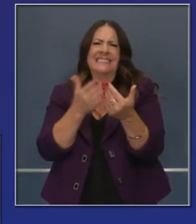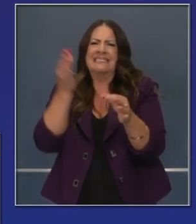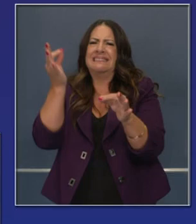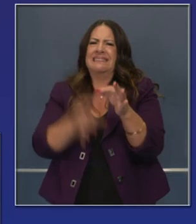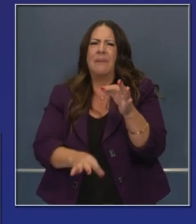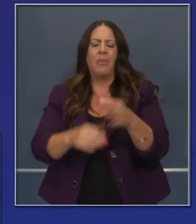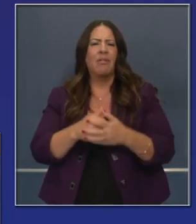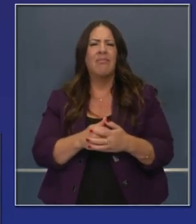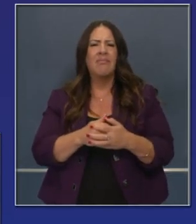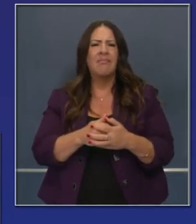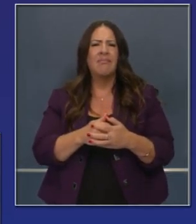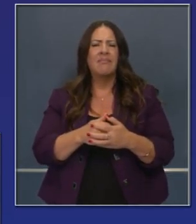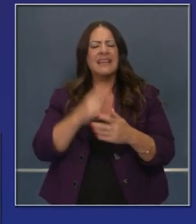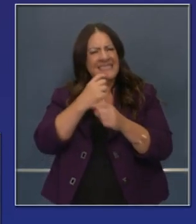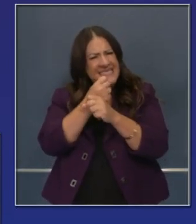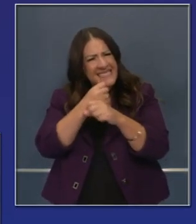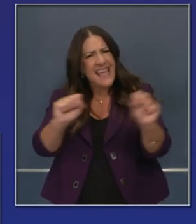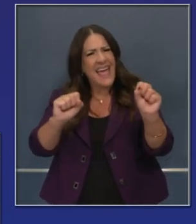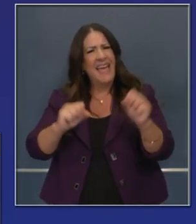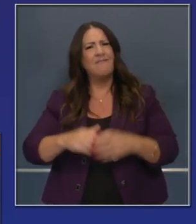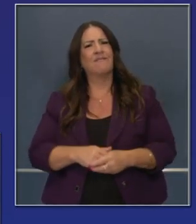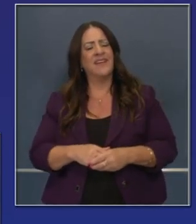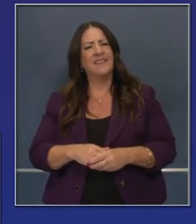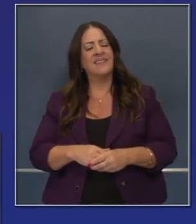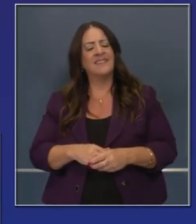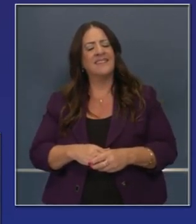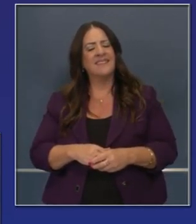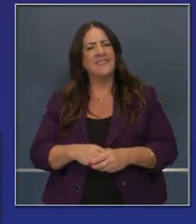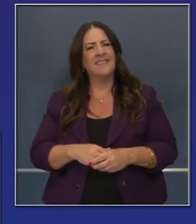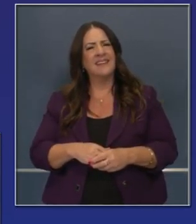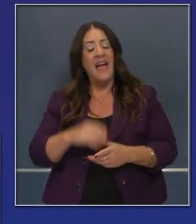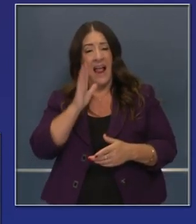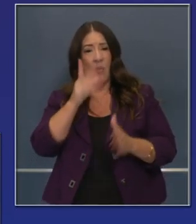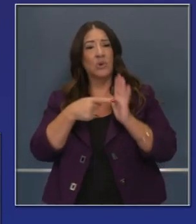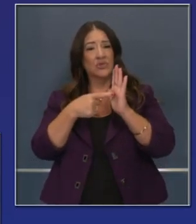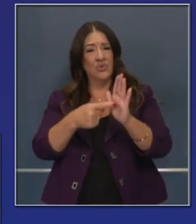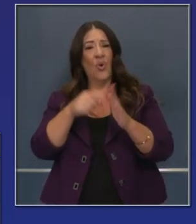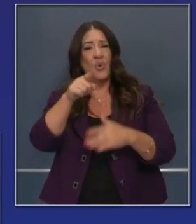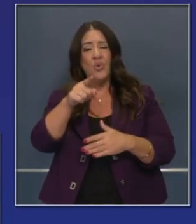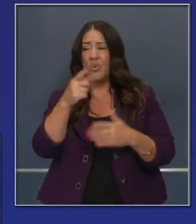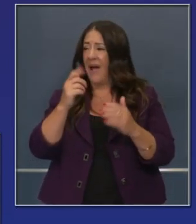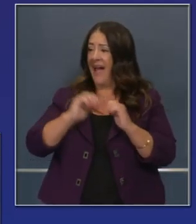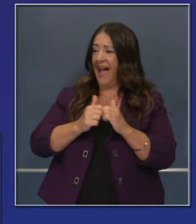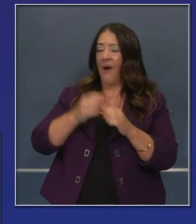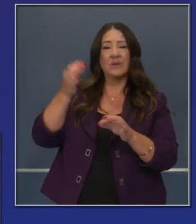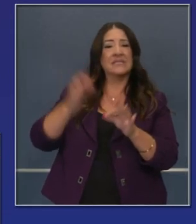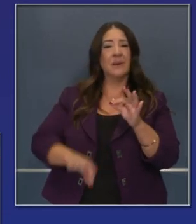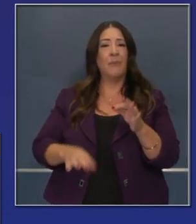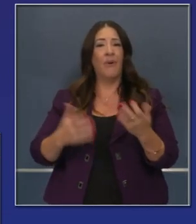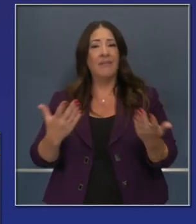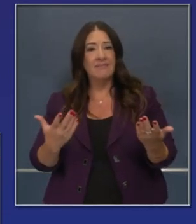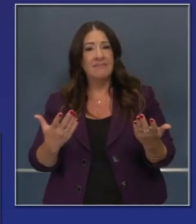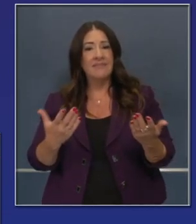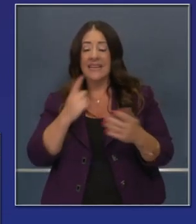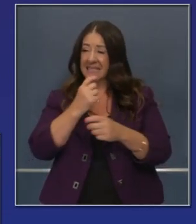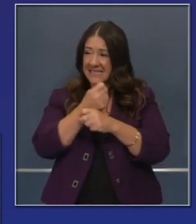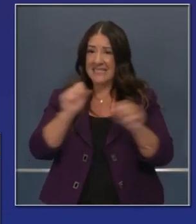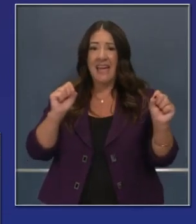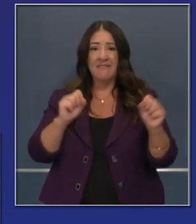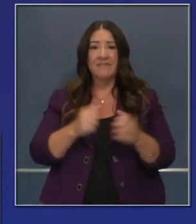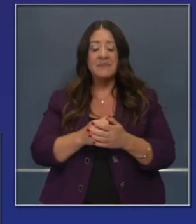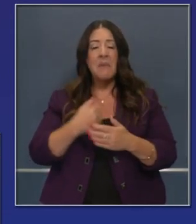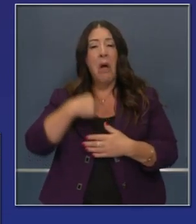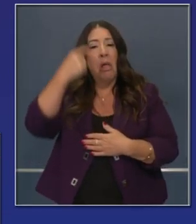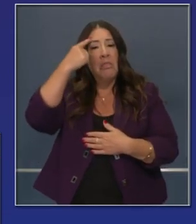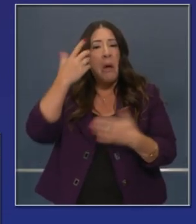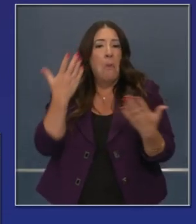muy simple hacerlo y el vacunarse para la influenza es seguro, no conlleva peligro. Y para